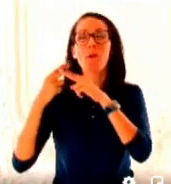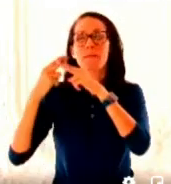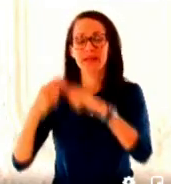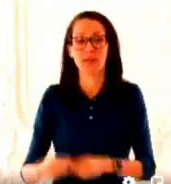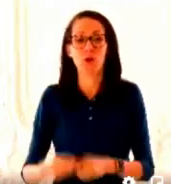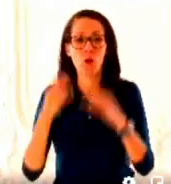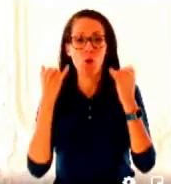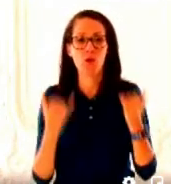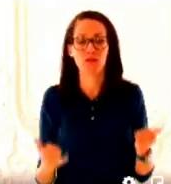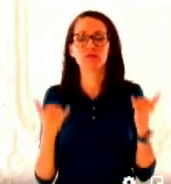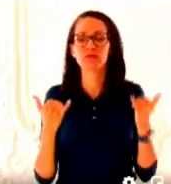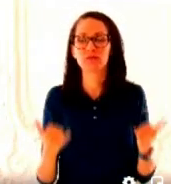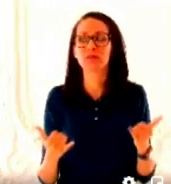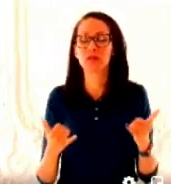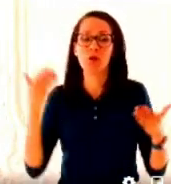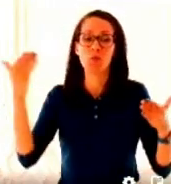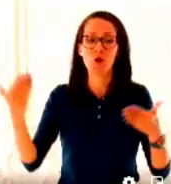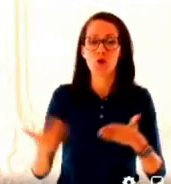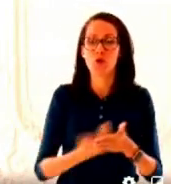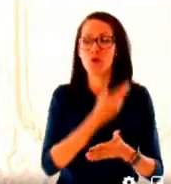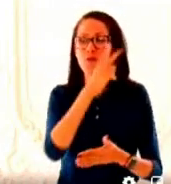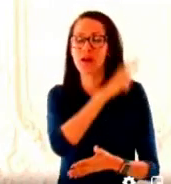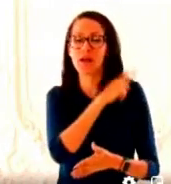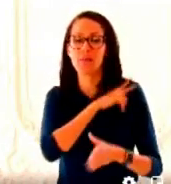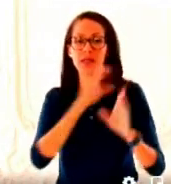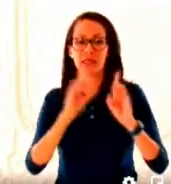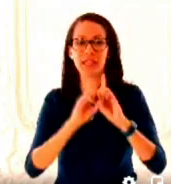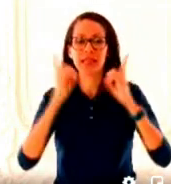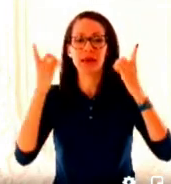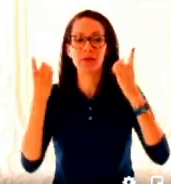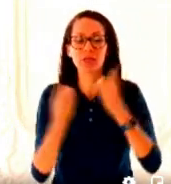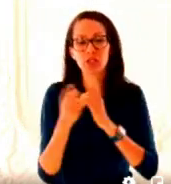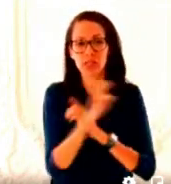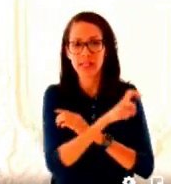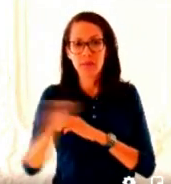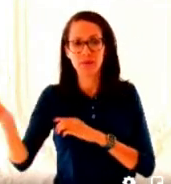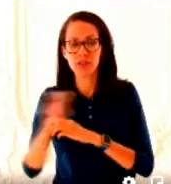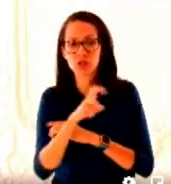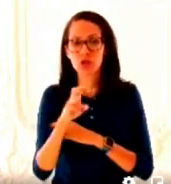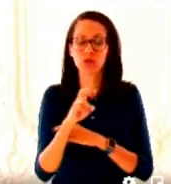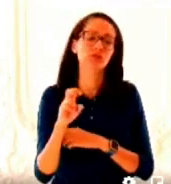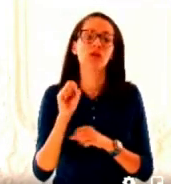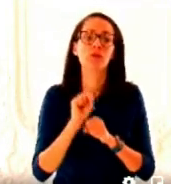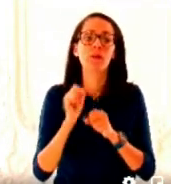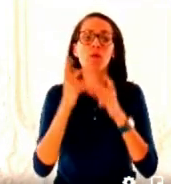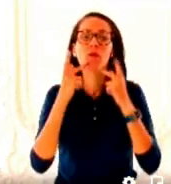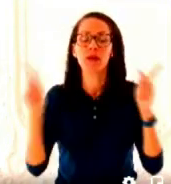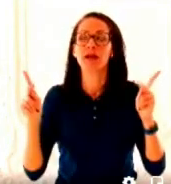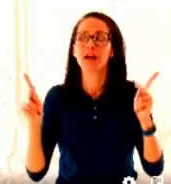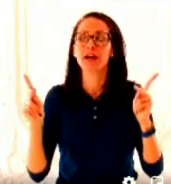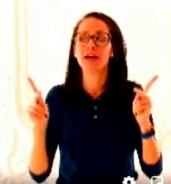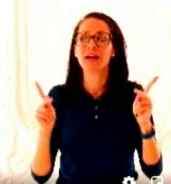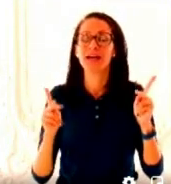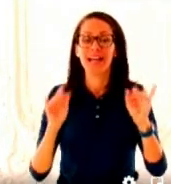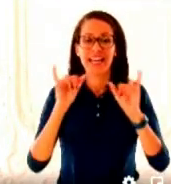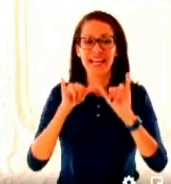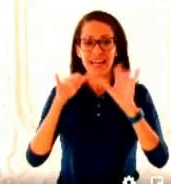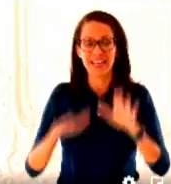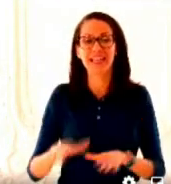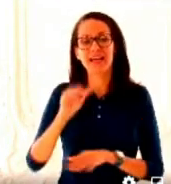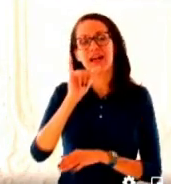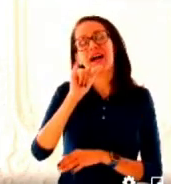hoy como nueva secretaria del Departamento de Transportación y Obras Públicas, la ingeniera